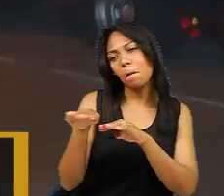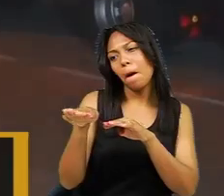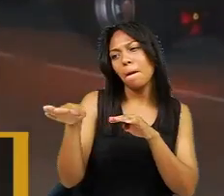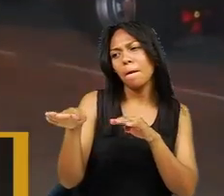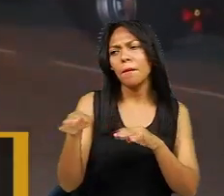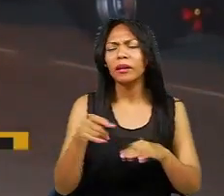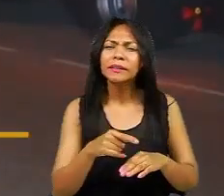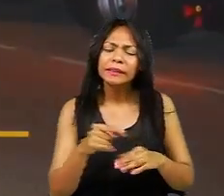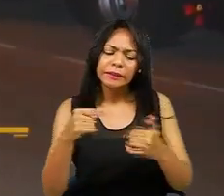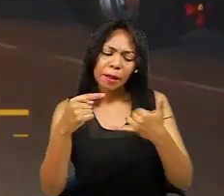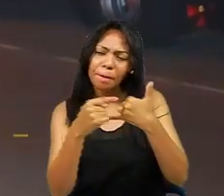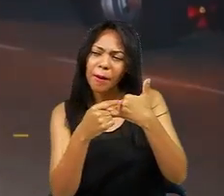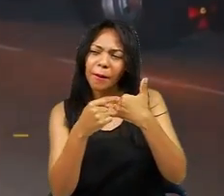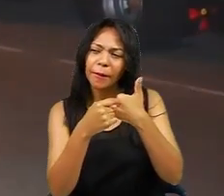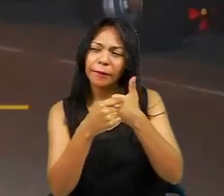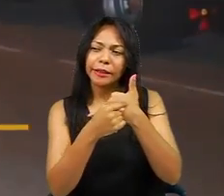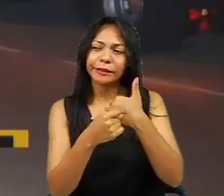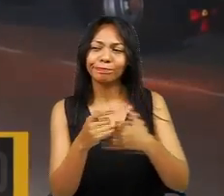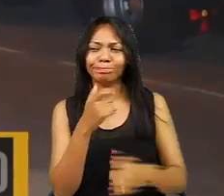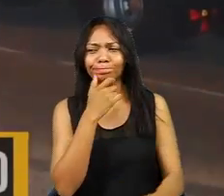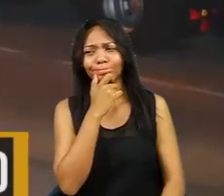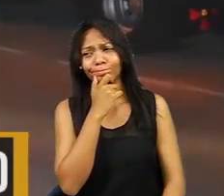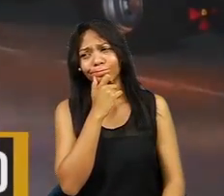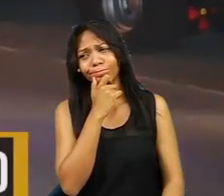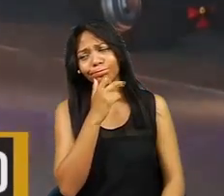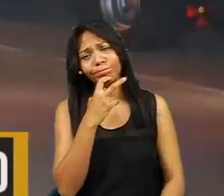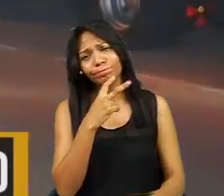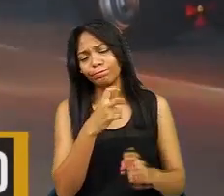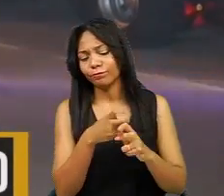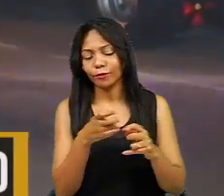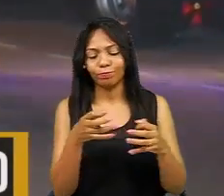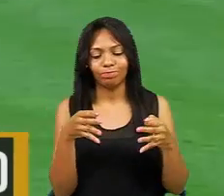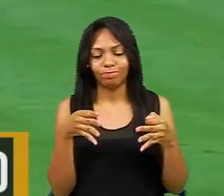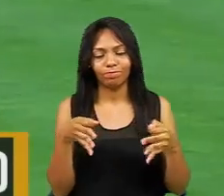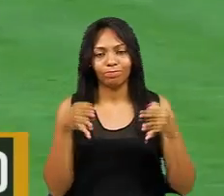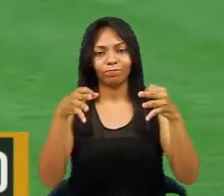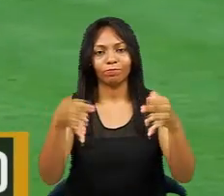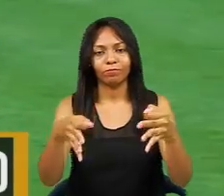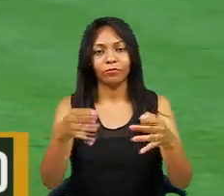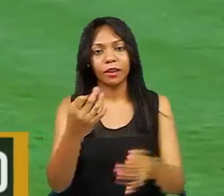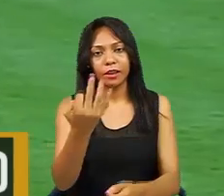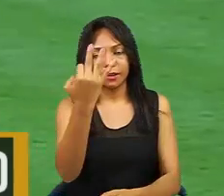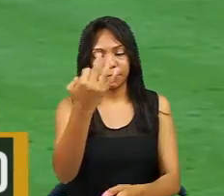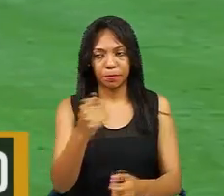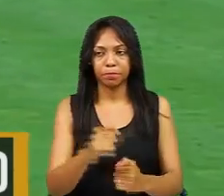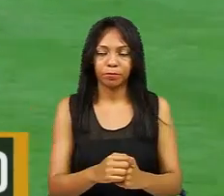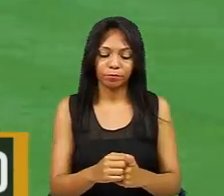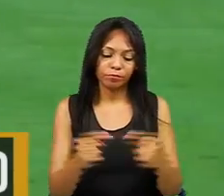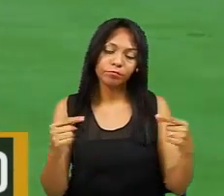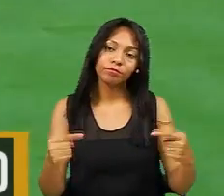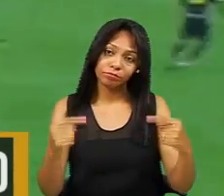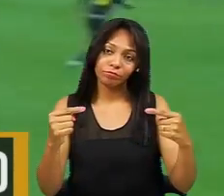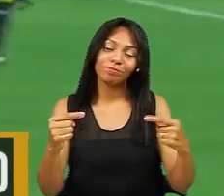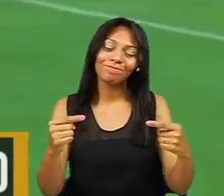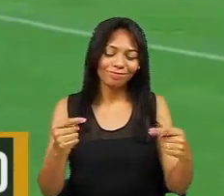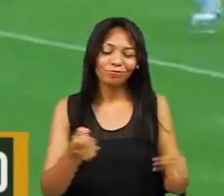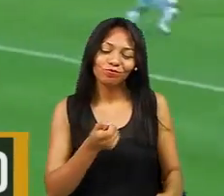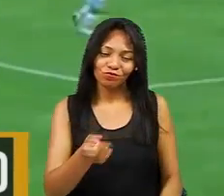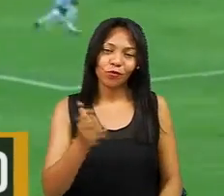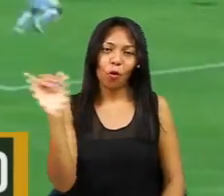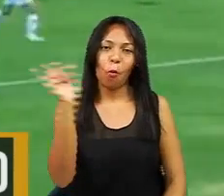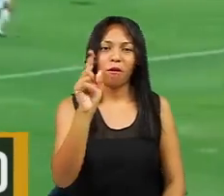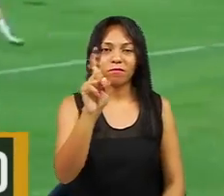país generados por el paro nacional de transportadores, fueron aplazados 3 compromisos, entre ellos el programado para este jueves a las 6 de la tarde